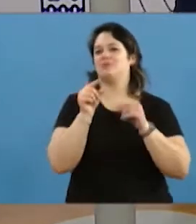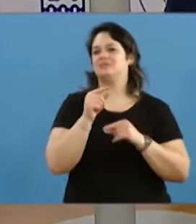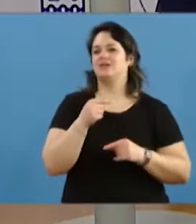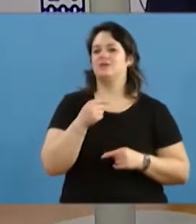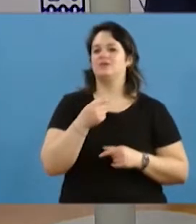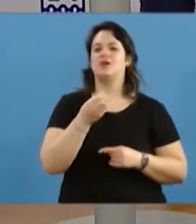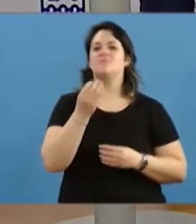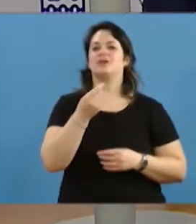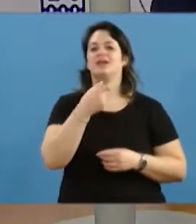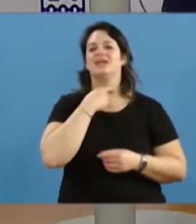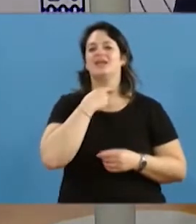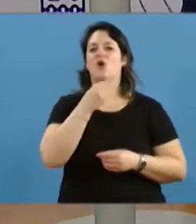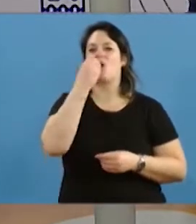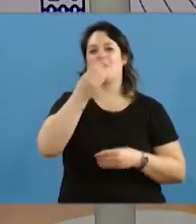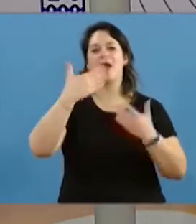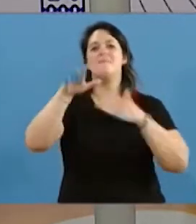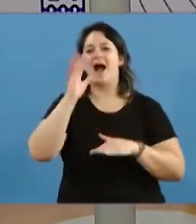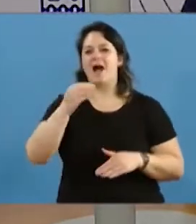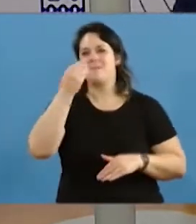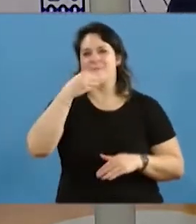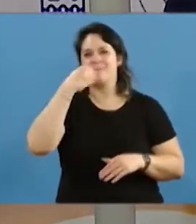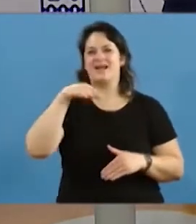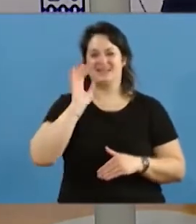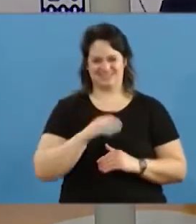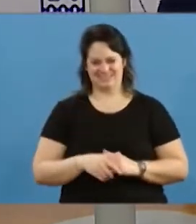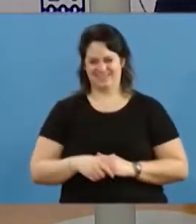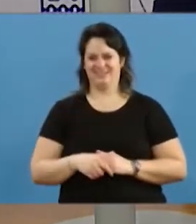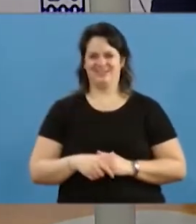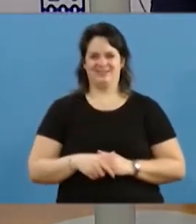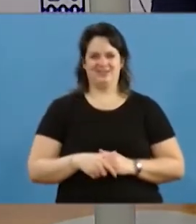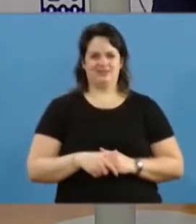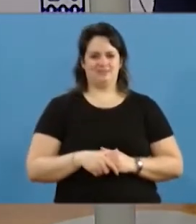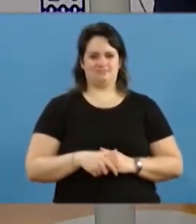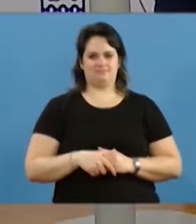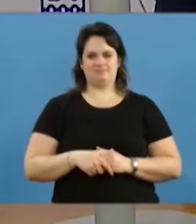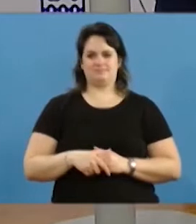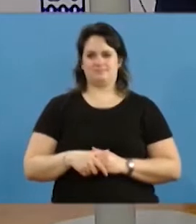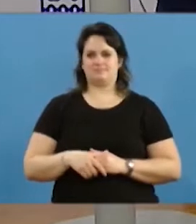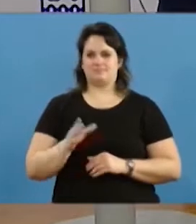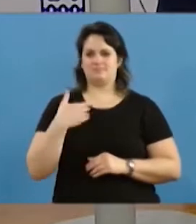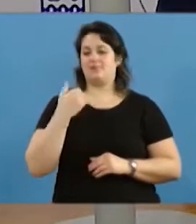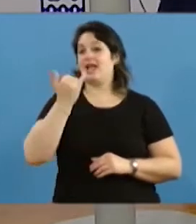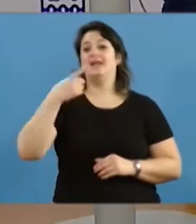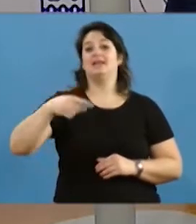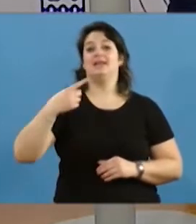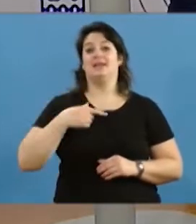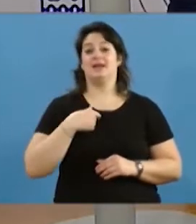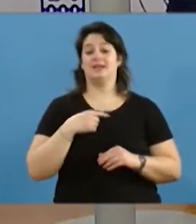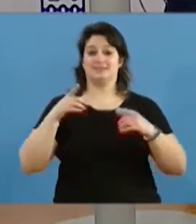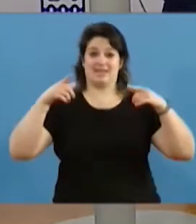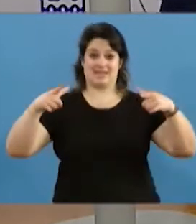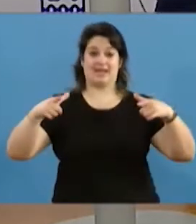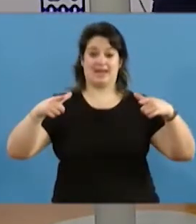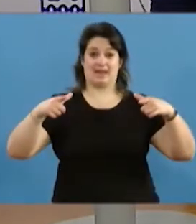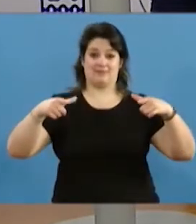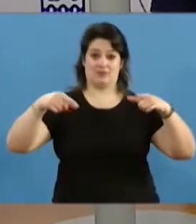probar más cosas. Bueno, entonces, miren esto, qué particularidad tiene. Uh-huh. Para hacer el gráfico